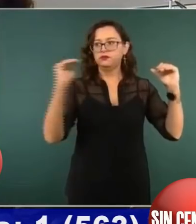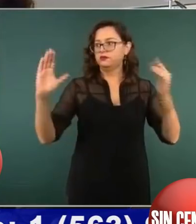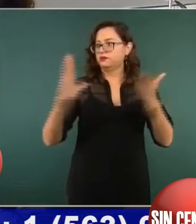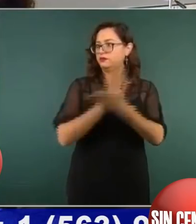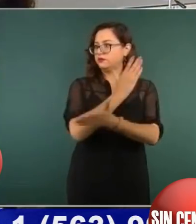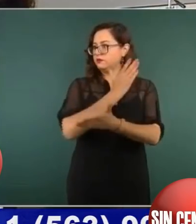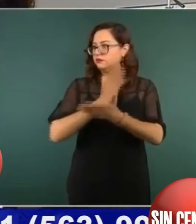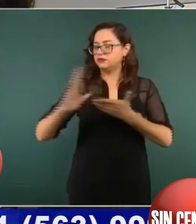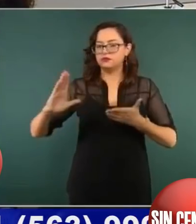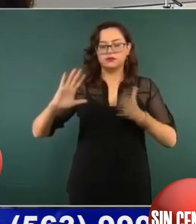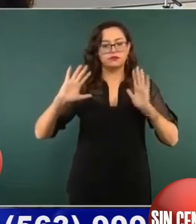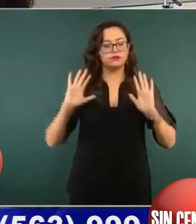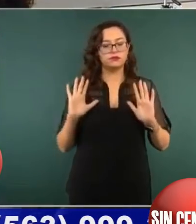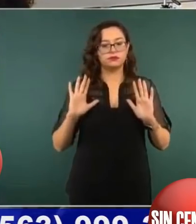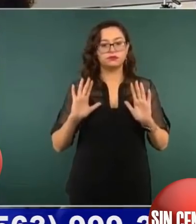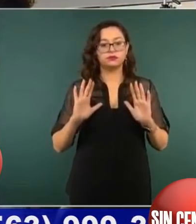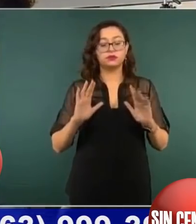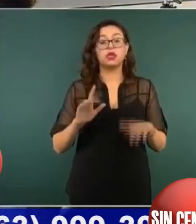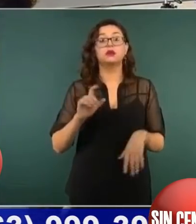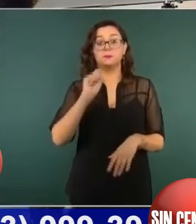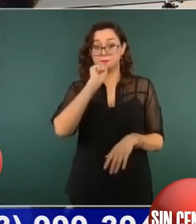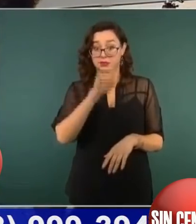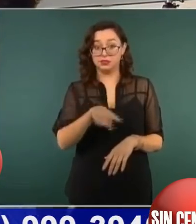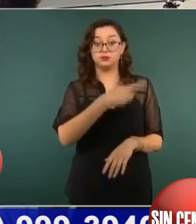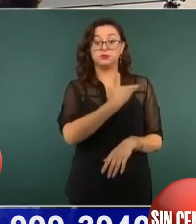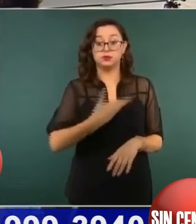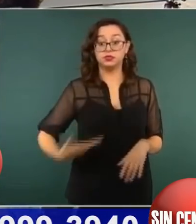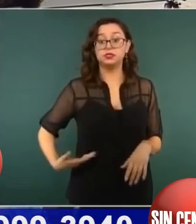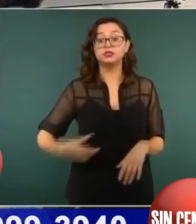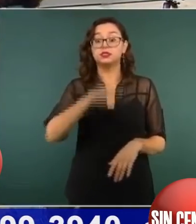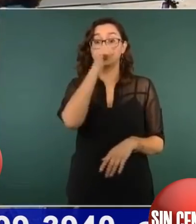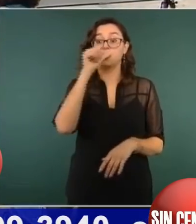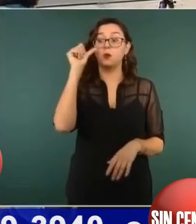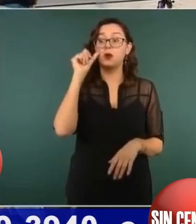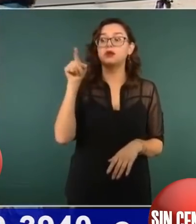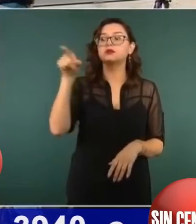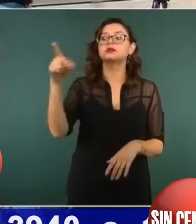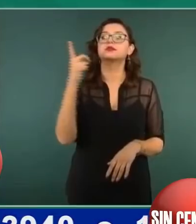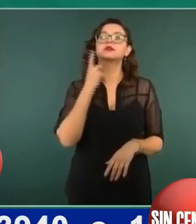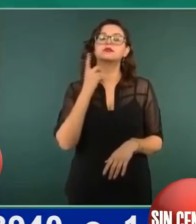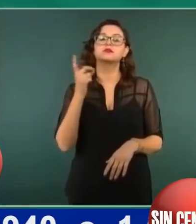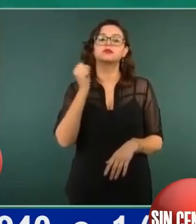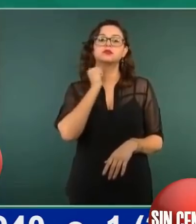Al mismo presidente Juárez en el Congreso